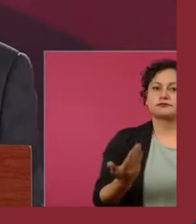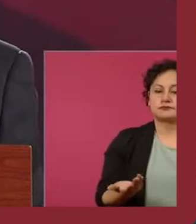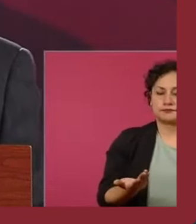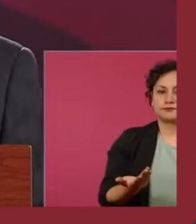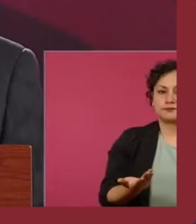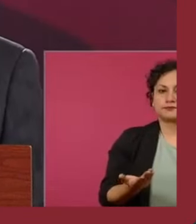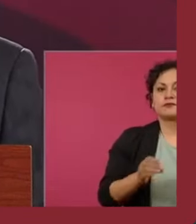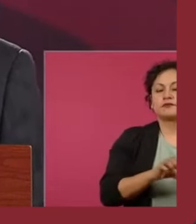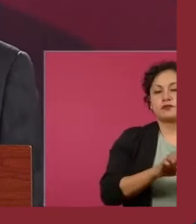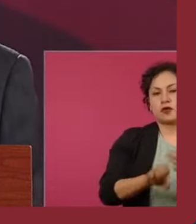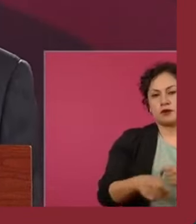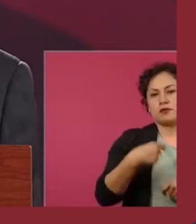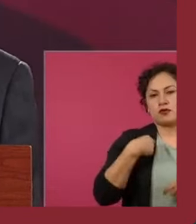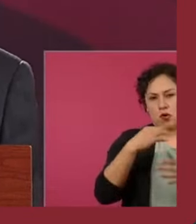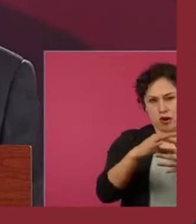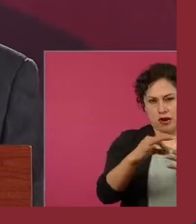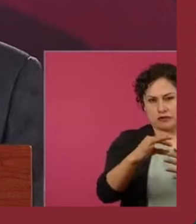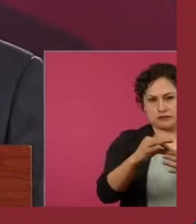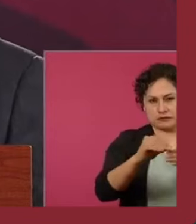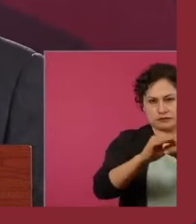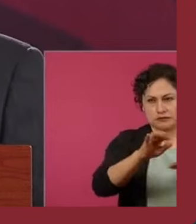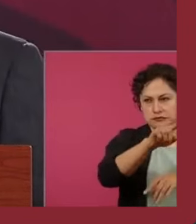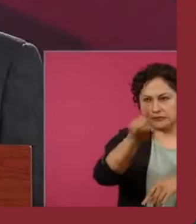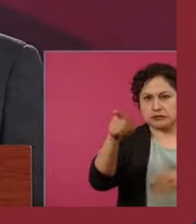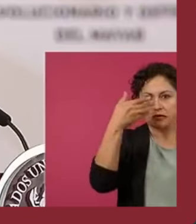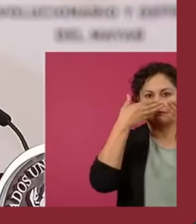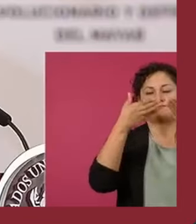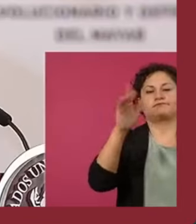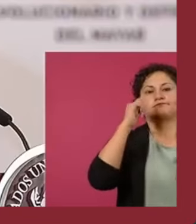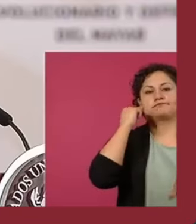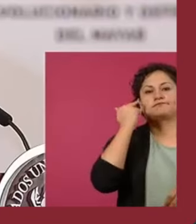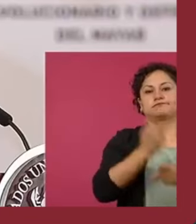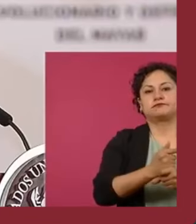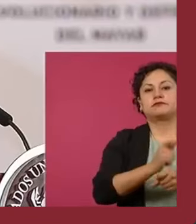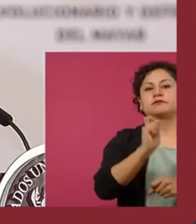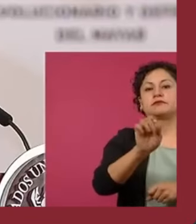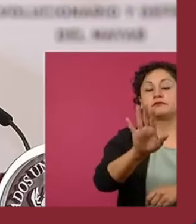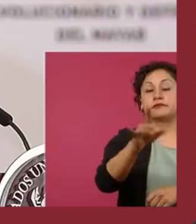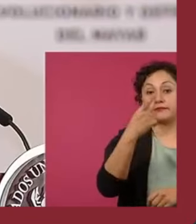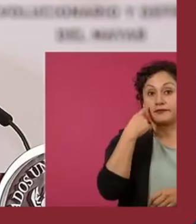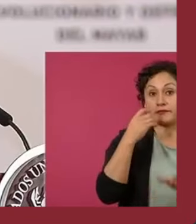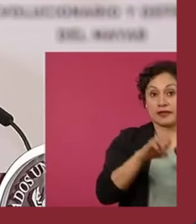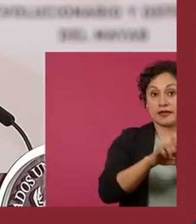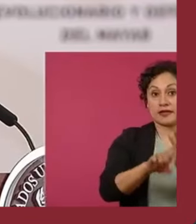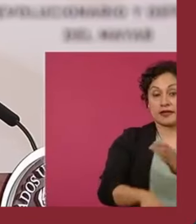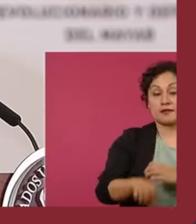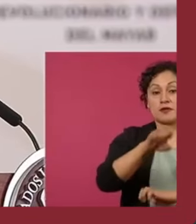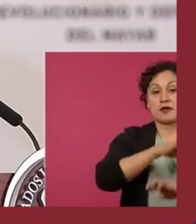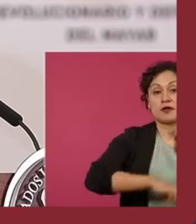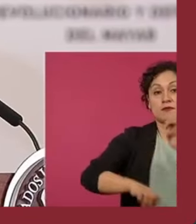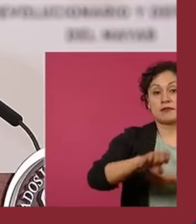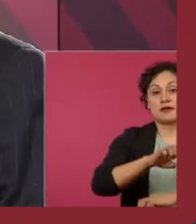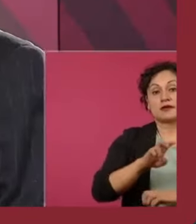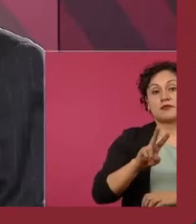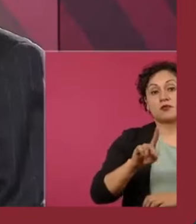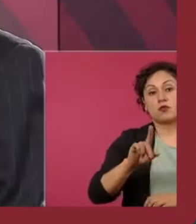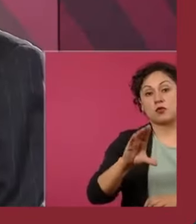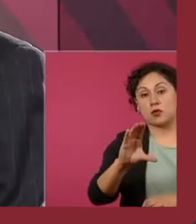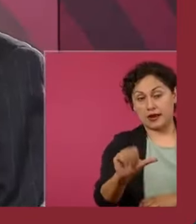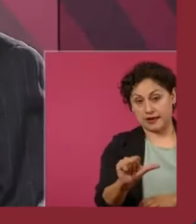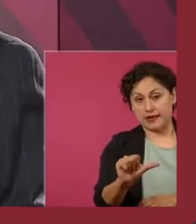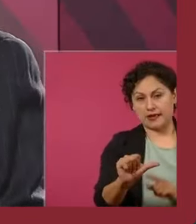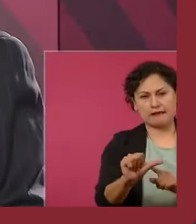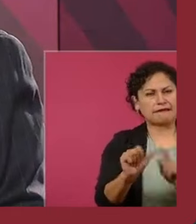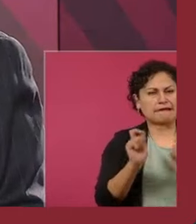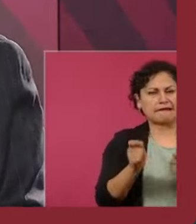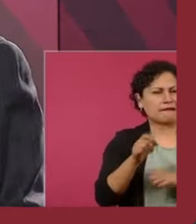de hundimientos y fracturas en el subsuelo, poniendo en peligro la seguridad de la zona. Es importante destacar que el gobierno